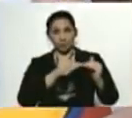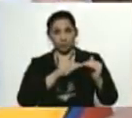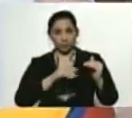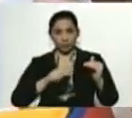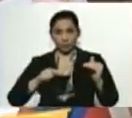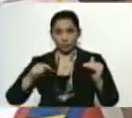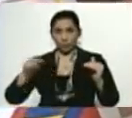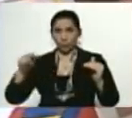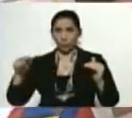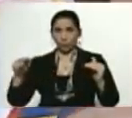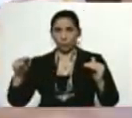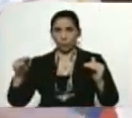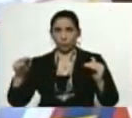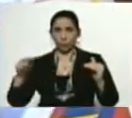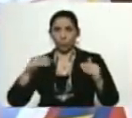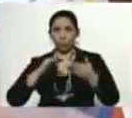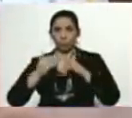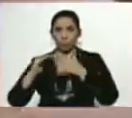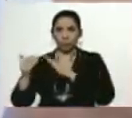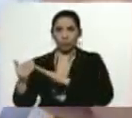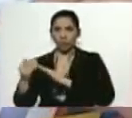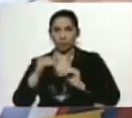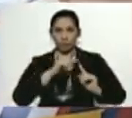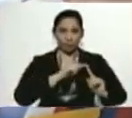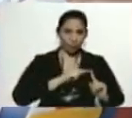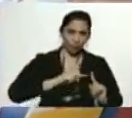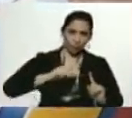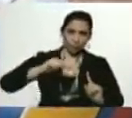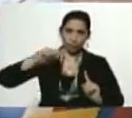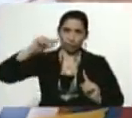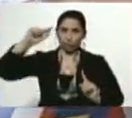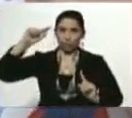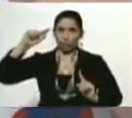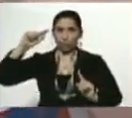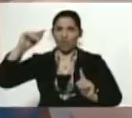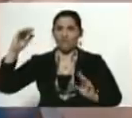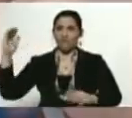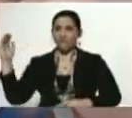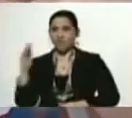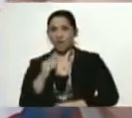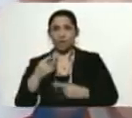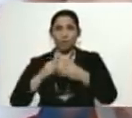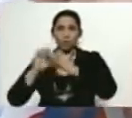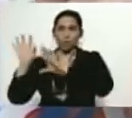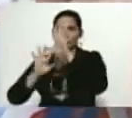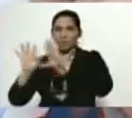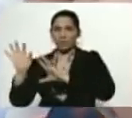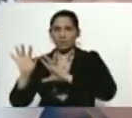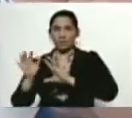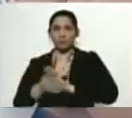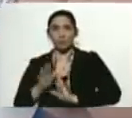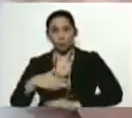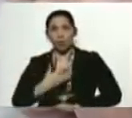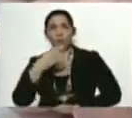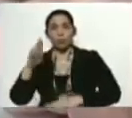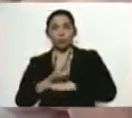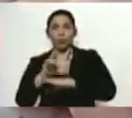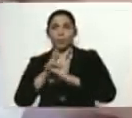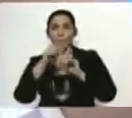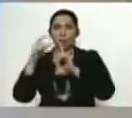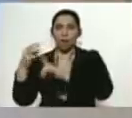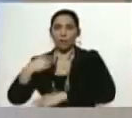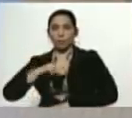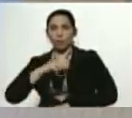curva nacional y esta es la curva importada. Ya podríamos utilizar la metáfora de que